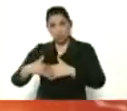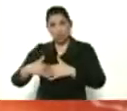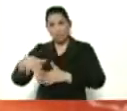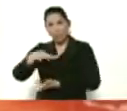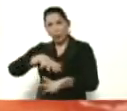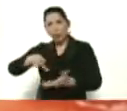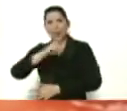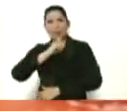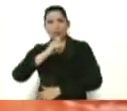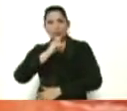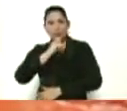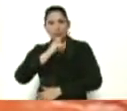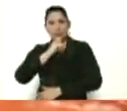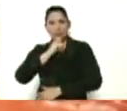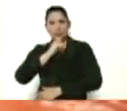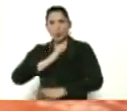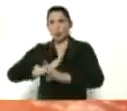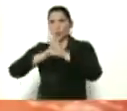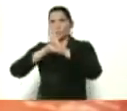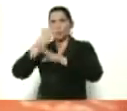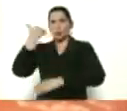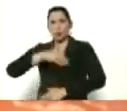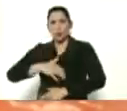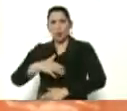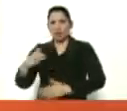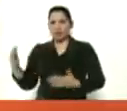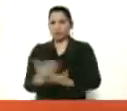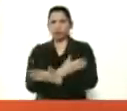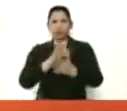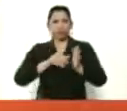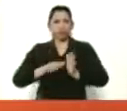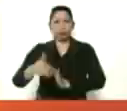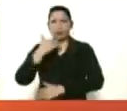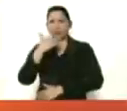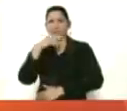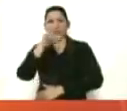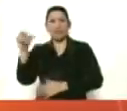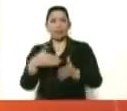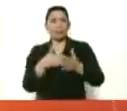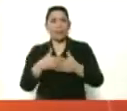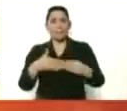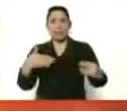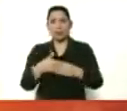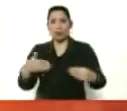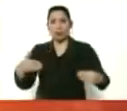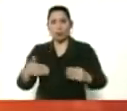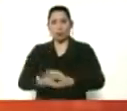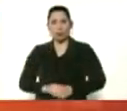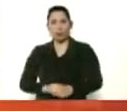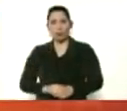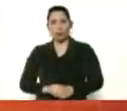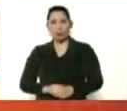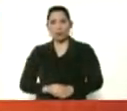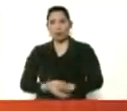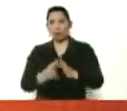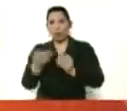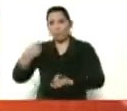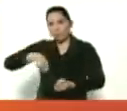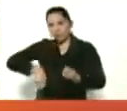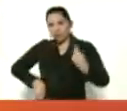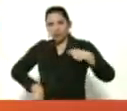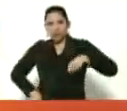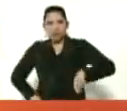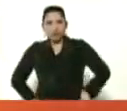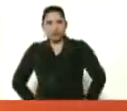difíciles. Congelaron y se robaron cuentas por casi $30,000 millones. Y todo ese dinero, mire, para el bolsillo de los que